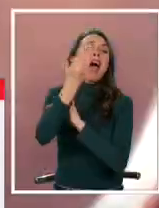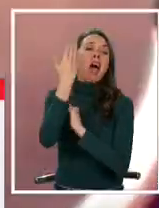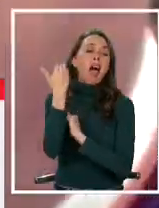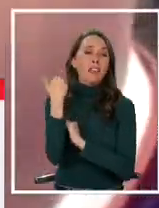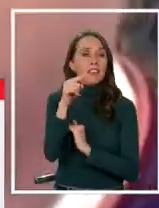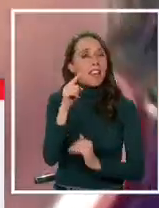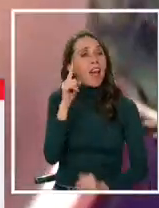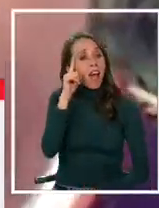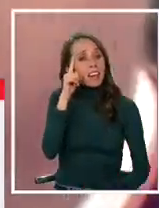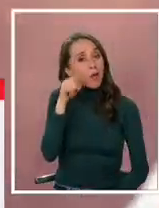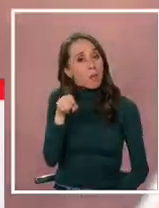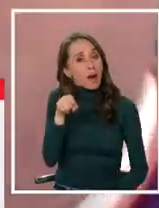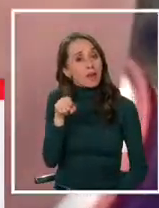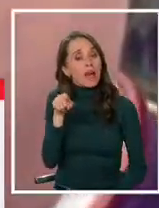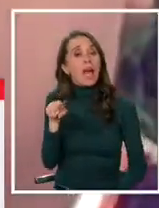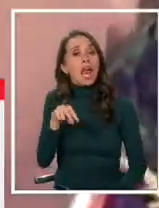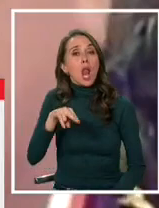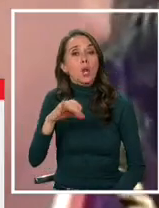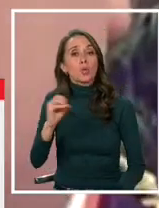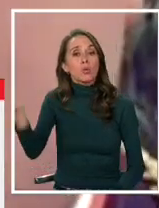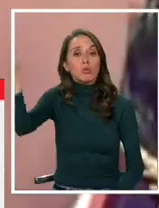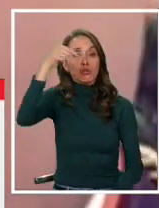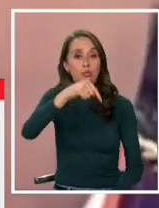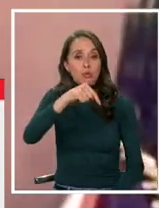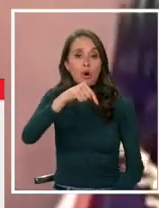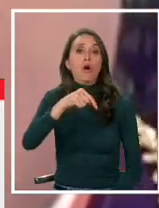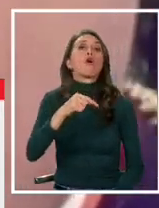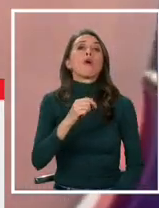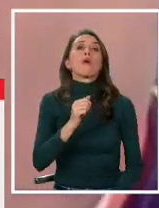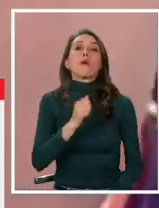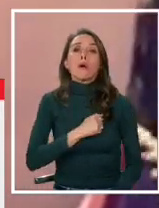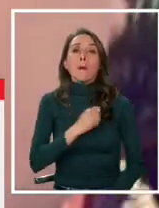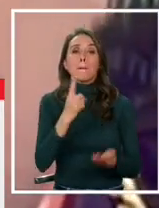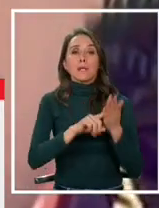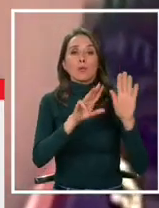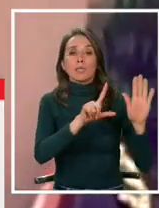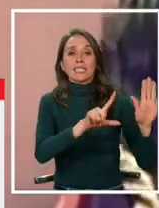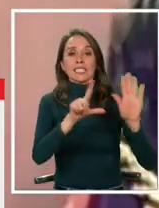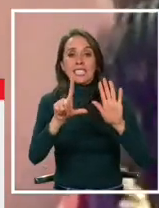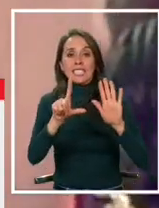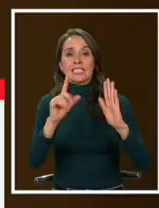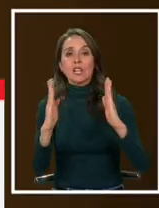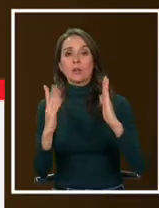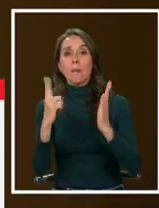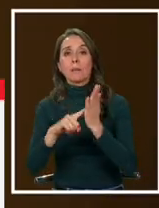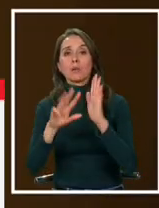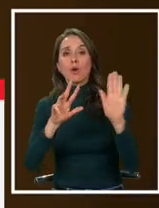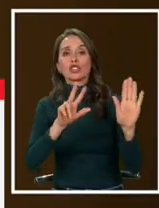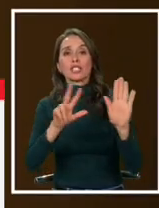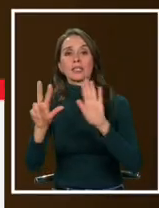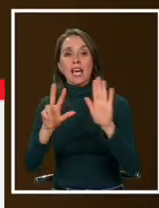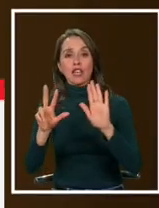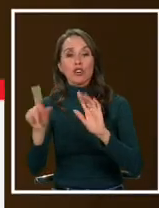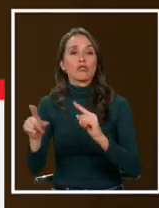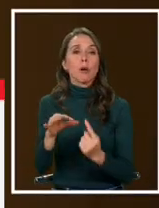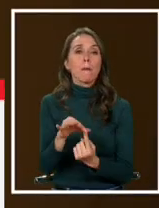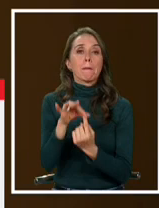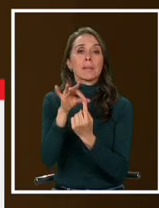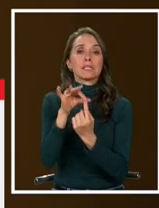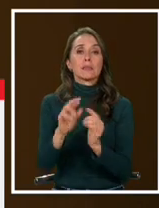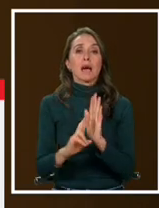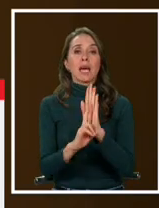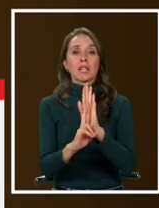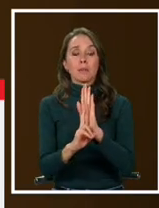usted se recordará ya que ejerció como apostólico de nuestro país entre 1977 y el año 1988 siendo el principal